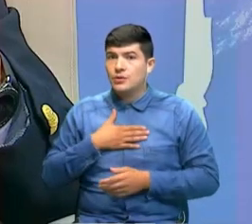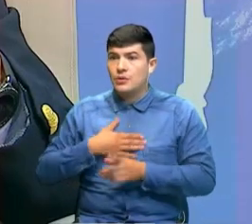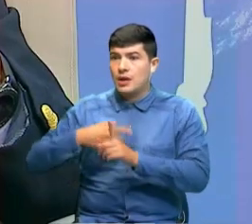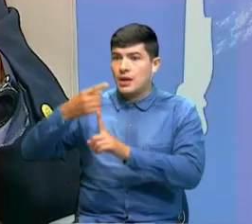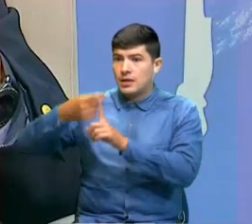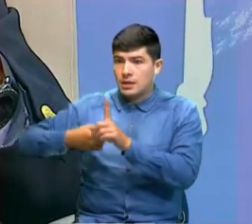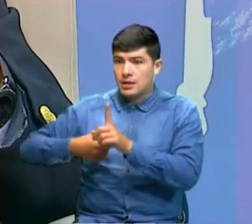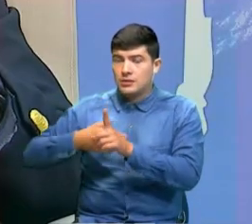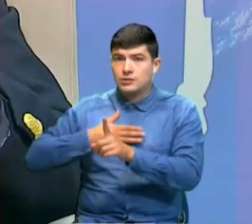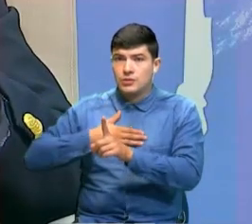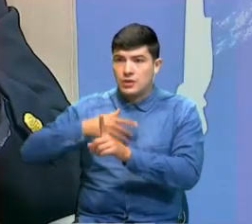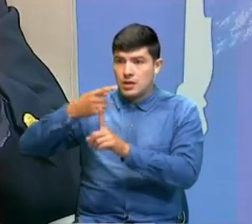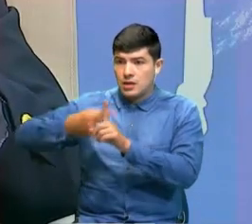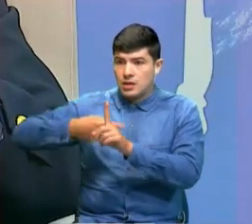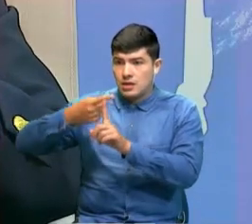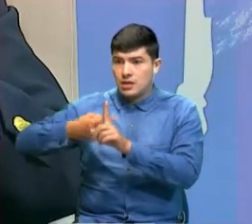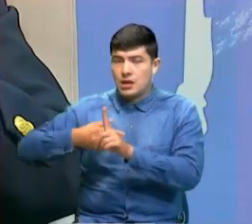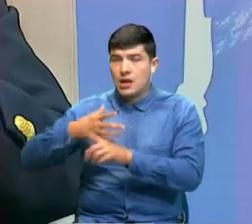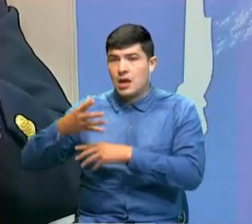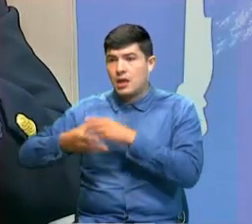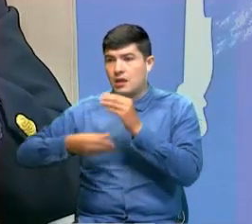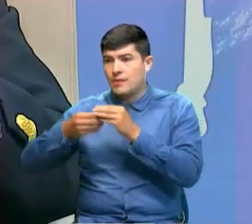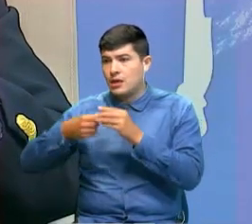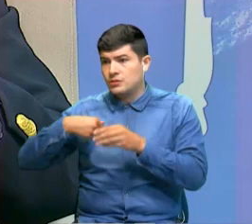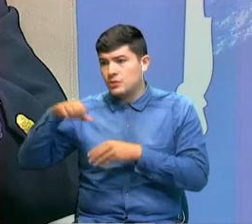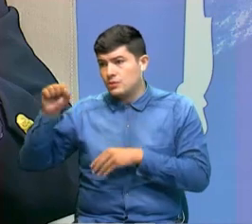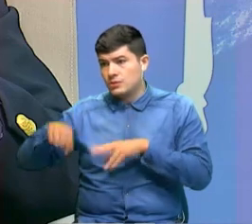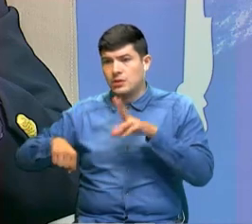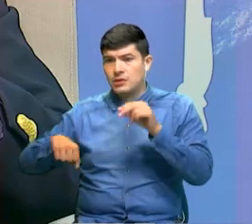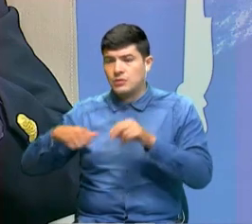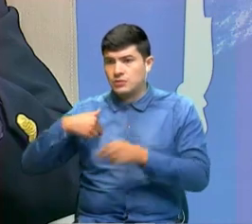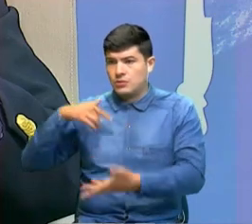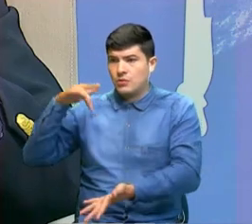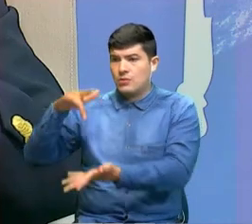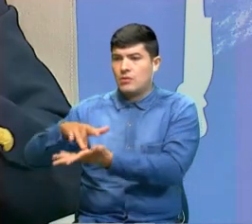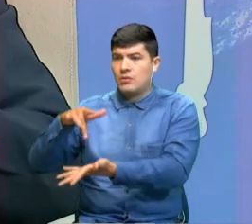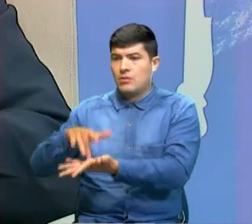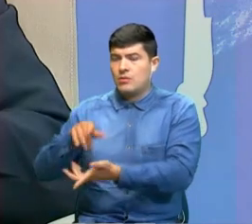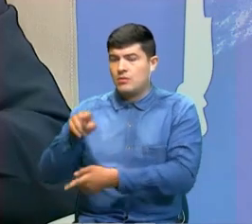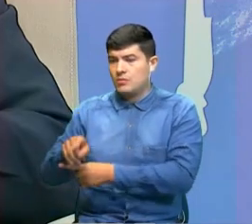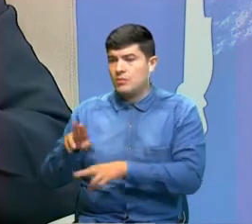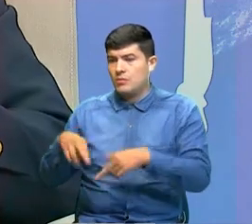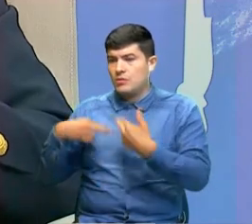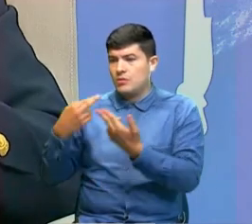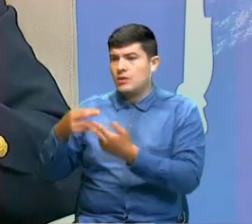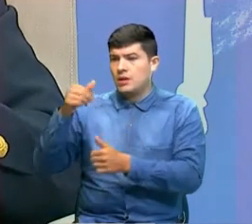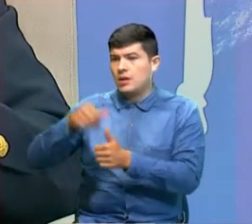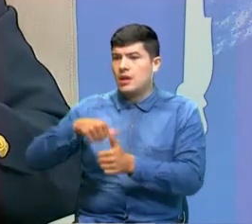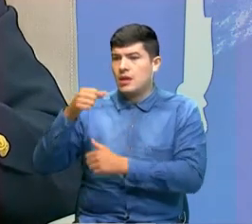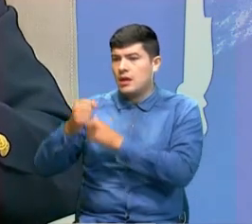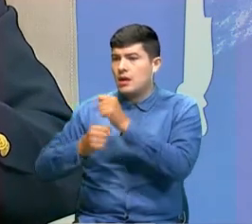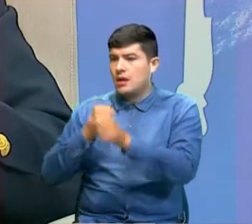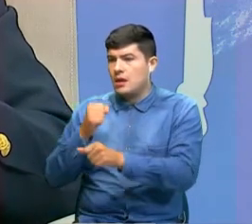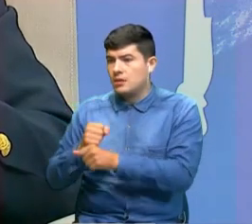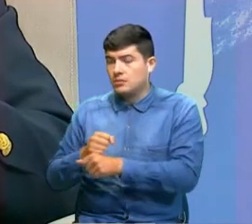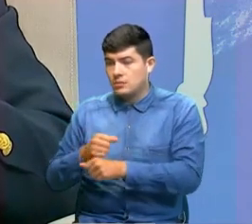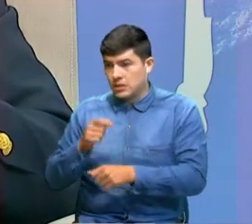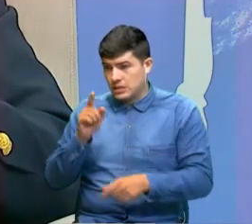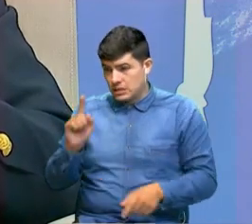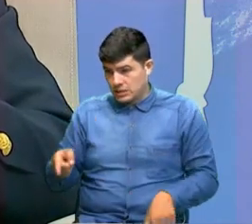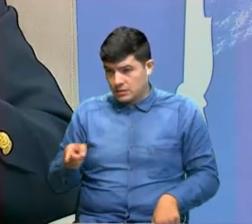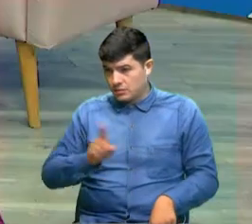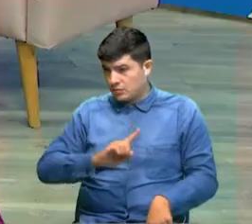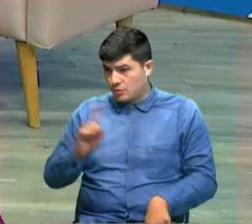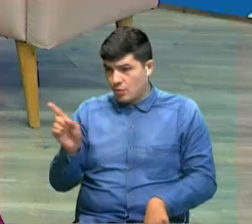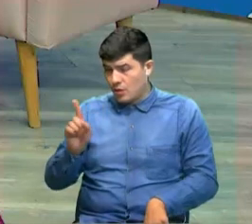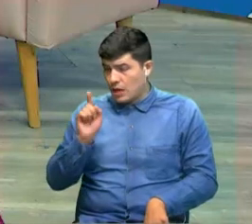arrendataria y como tal estoy o no estoy obligada a bajar a las asambleas que se hacen anualmente. ¿Esto no es o